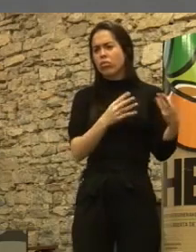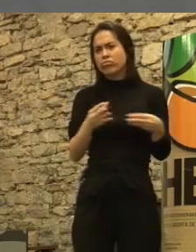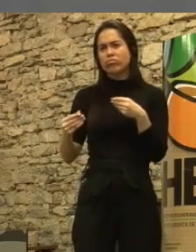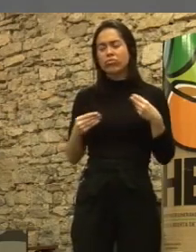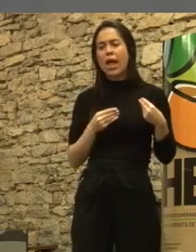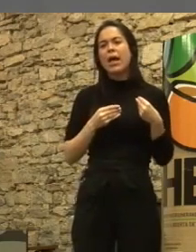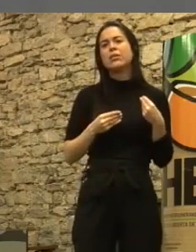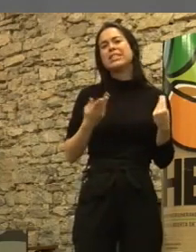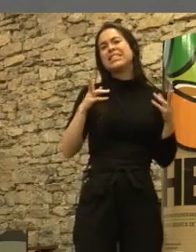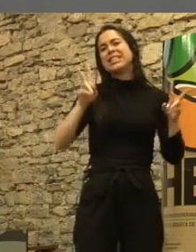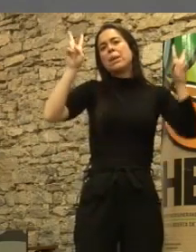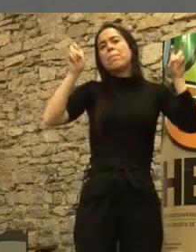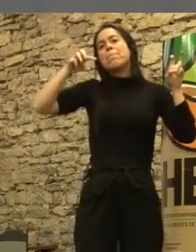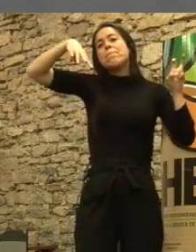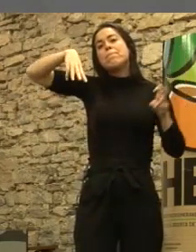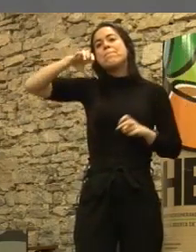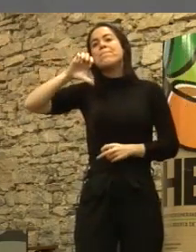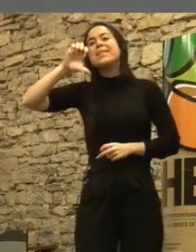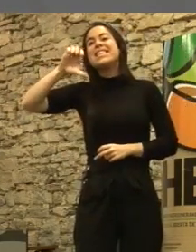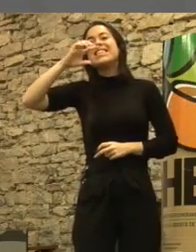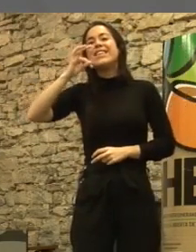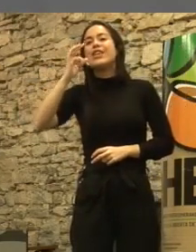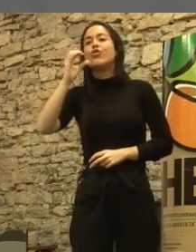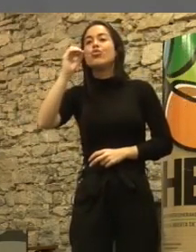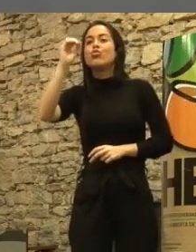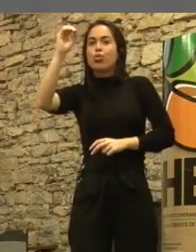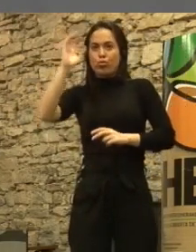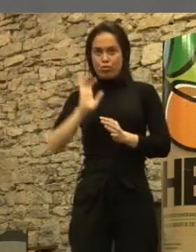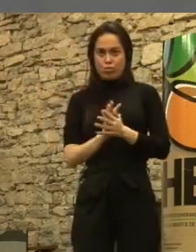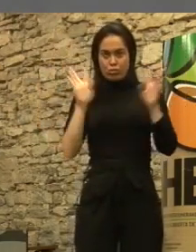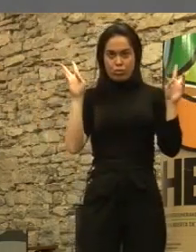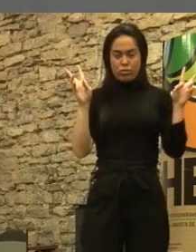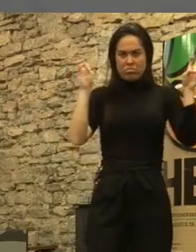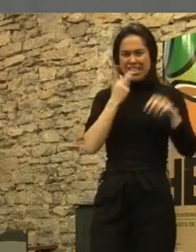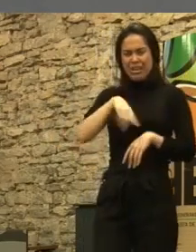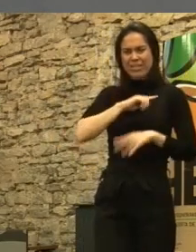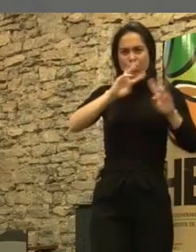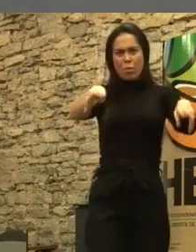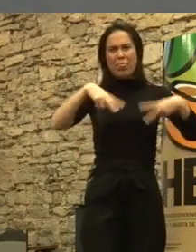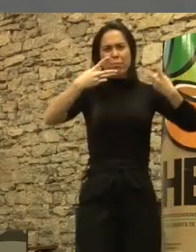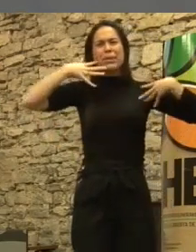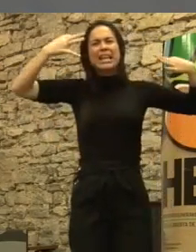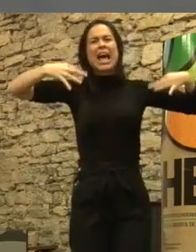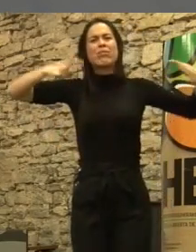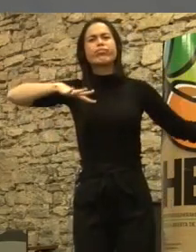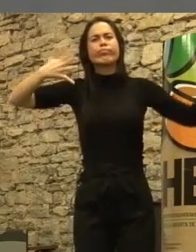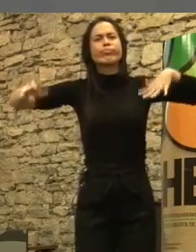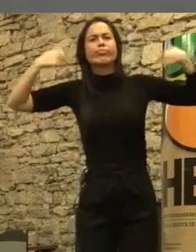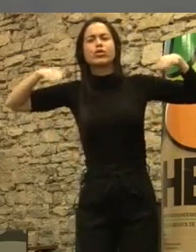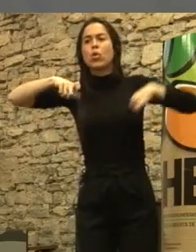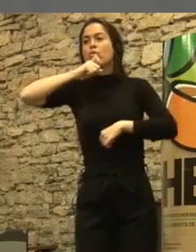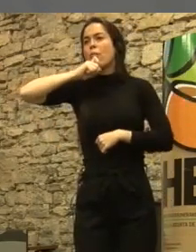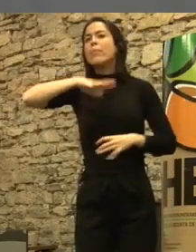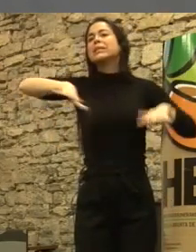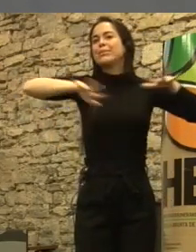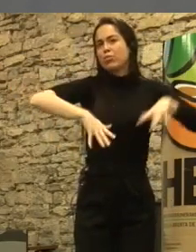Pero ¿cómo hacemos la innovación de verdad? ¿Cómo vamos a hacer la innovación de verdad sobre cuestiones de género? Aparte de el activismo,